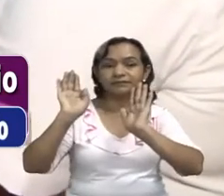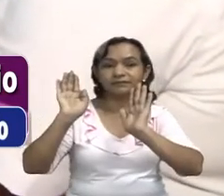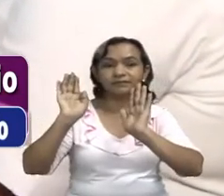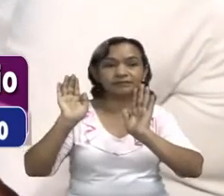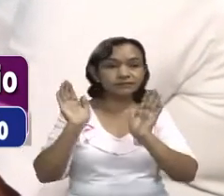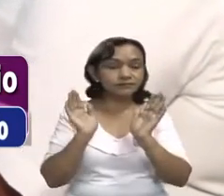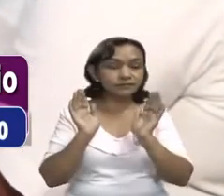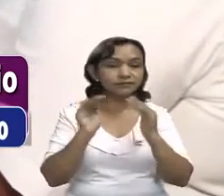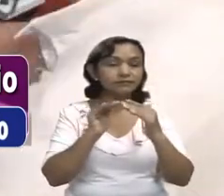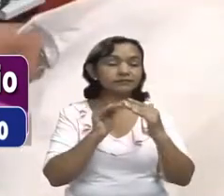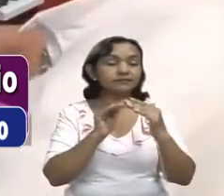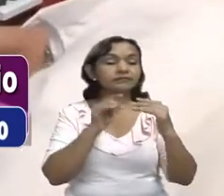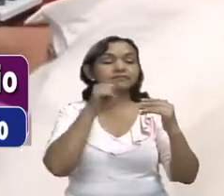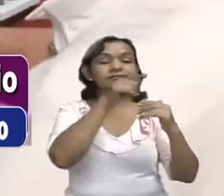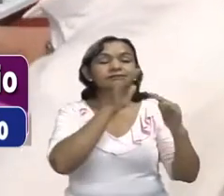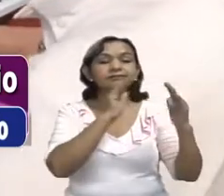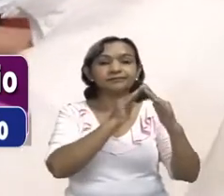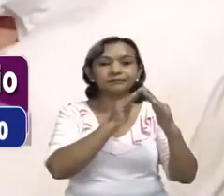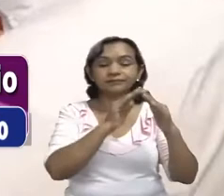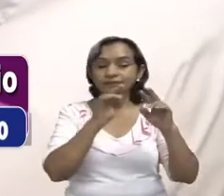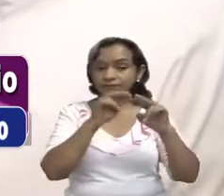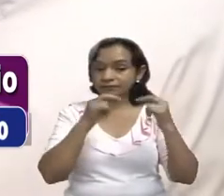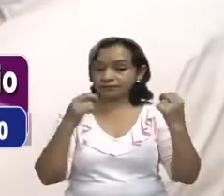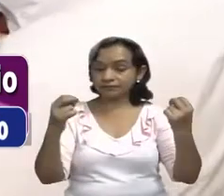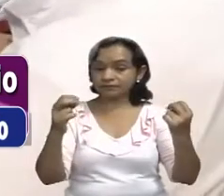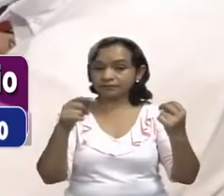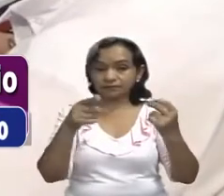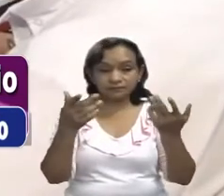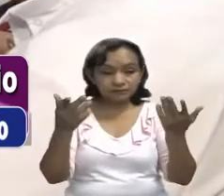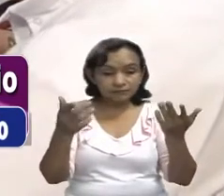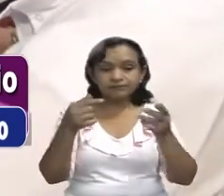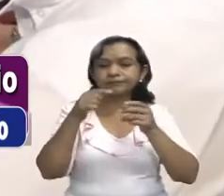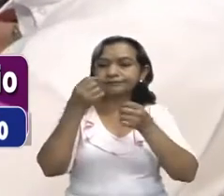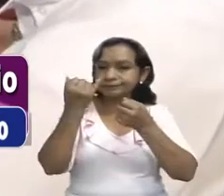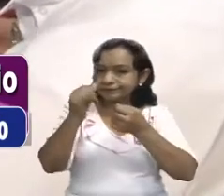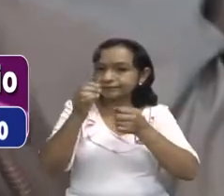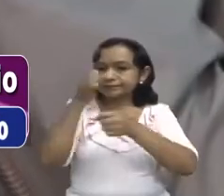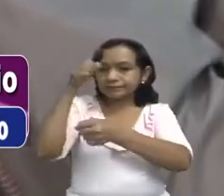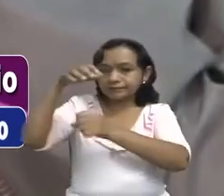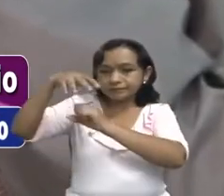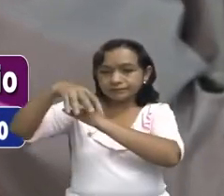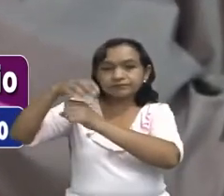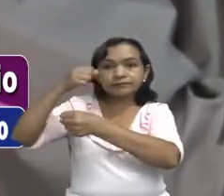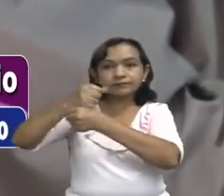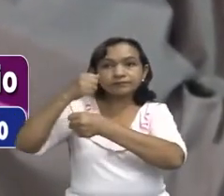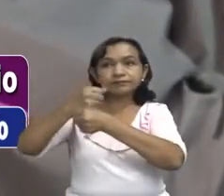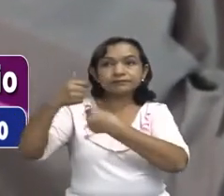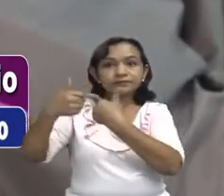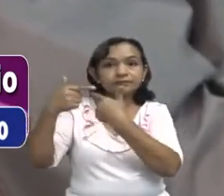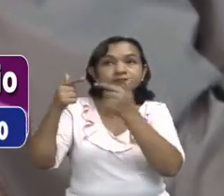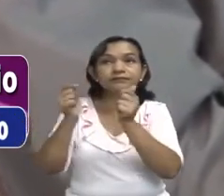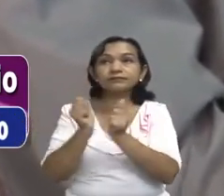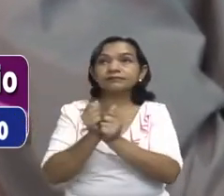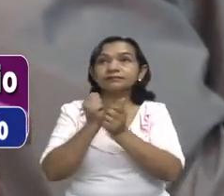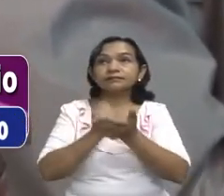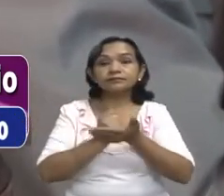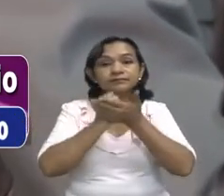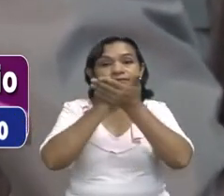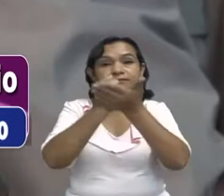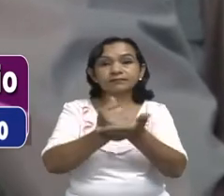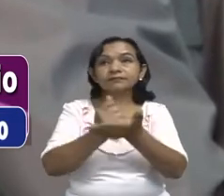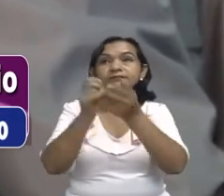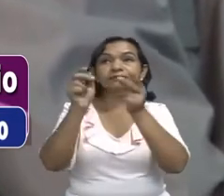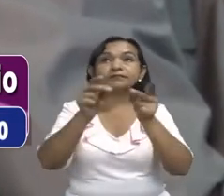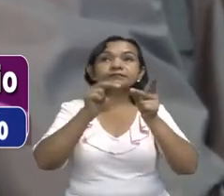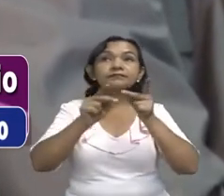está en la sesión, pero está en la comisión trabajando, y está trabajando justamente para el beneficio de la gente